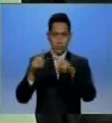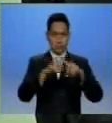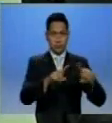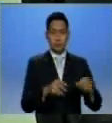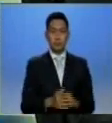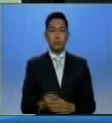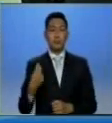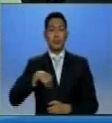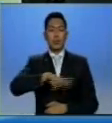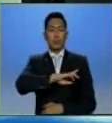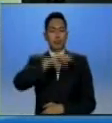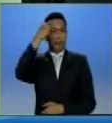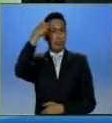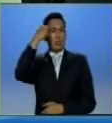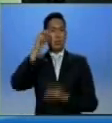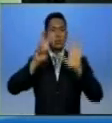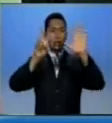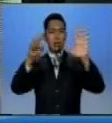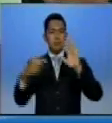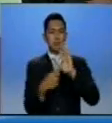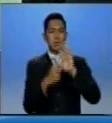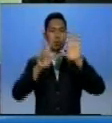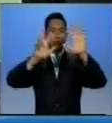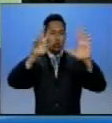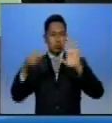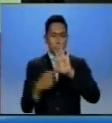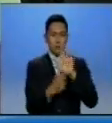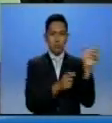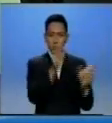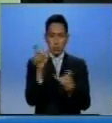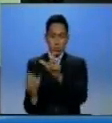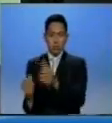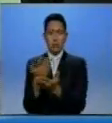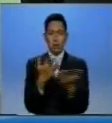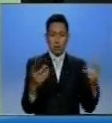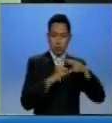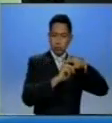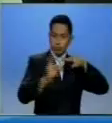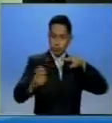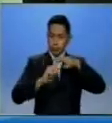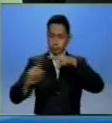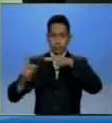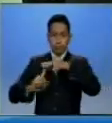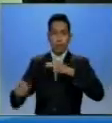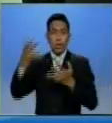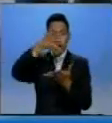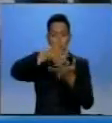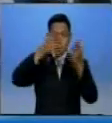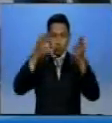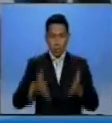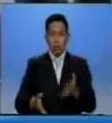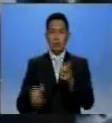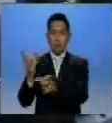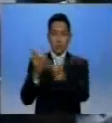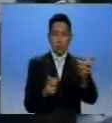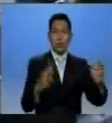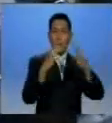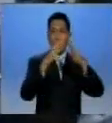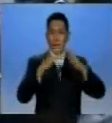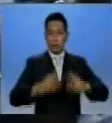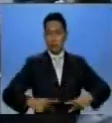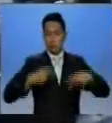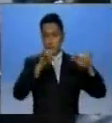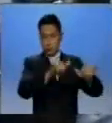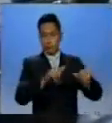superándose los 7.000, 8.000 personas evacuadas en conjunto, los jóvenes estudiantes y los habitantes de los barrios. Este ejercicio masivo se